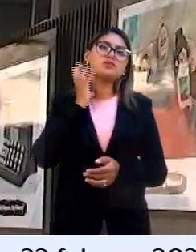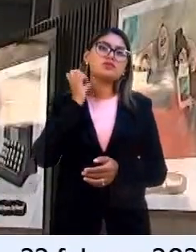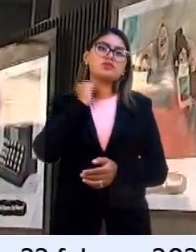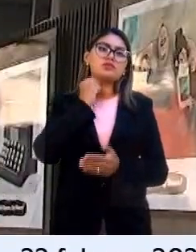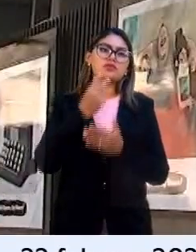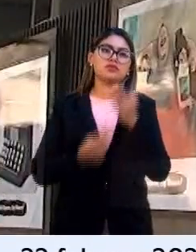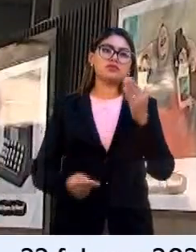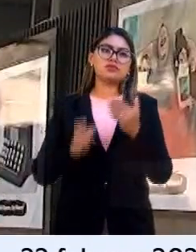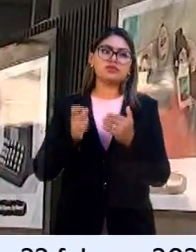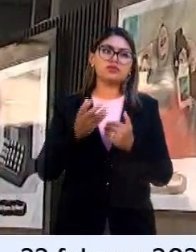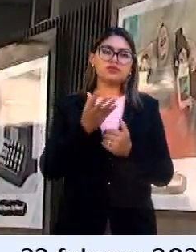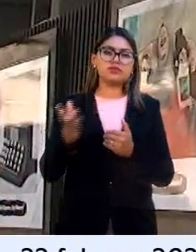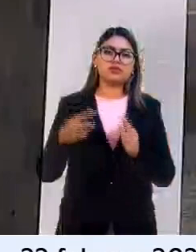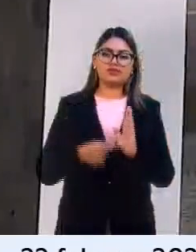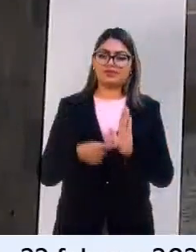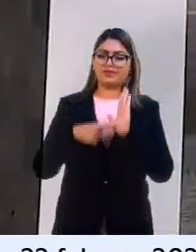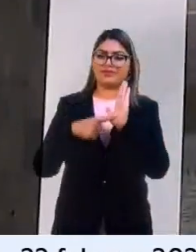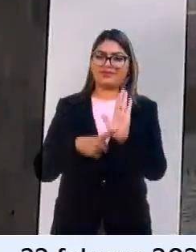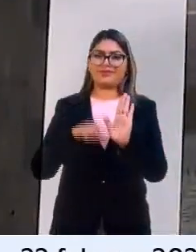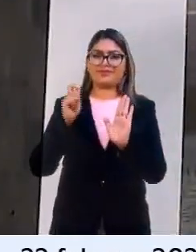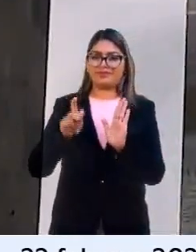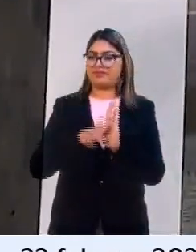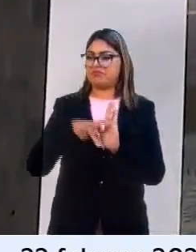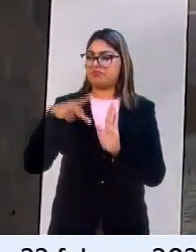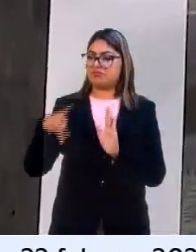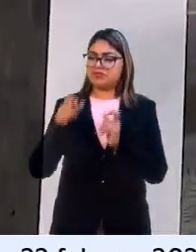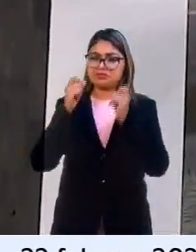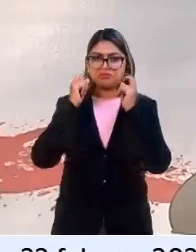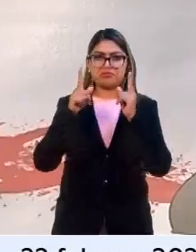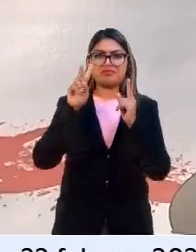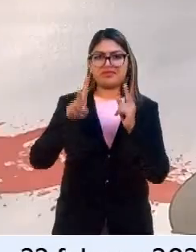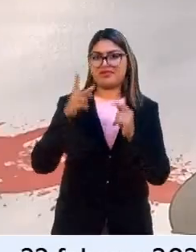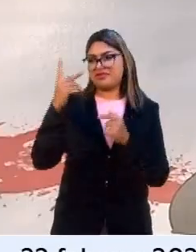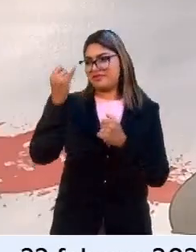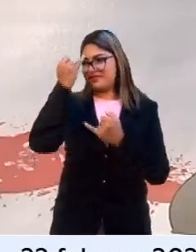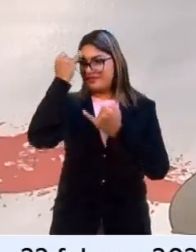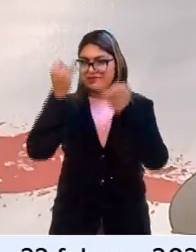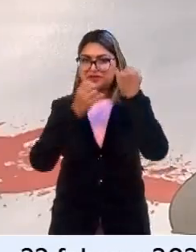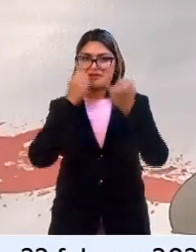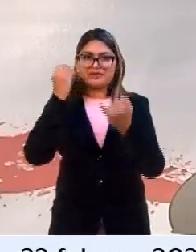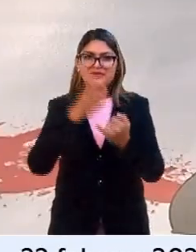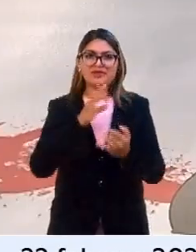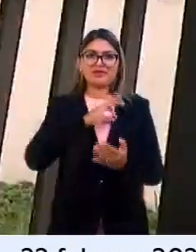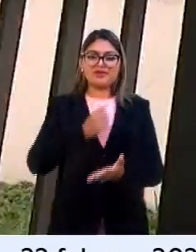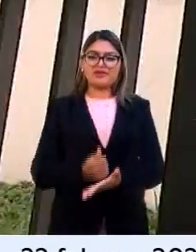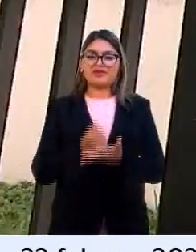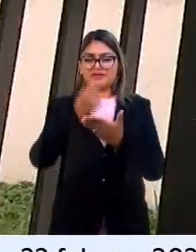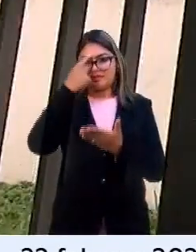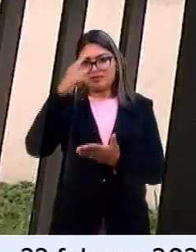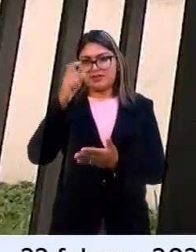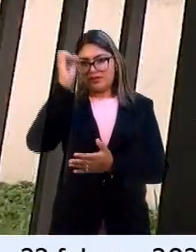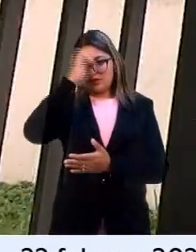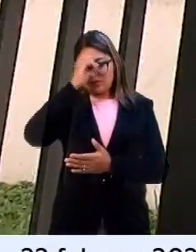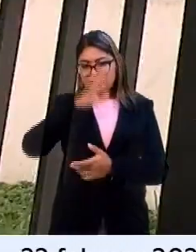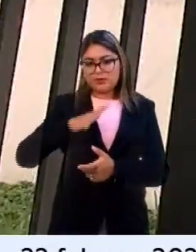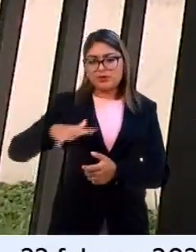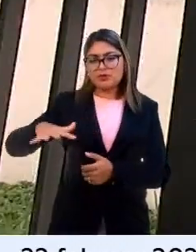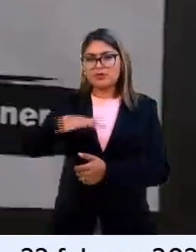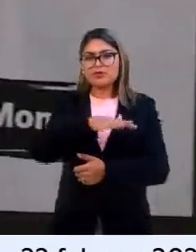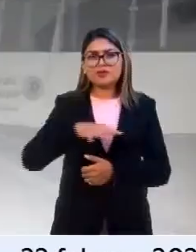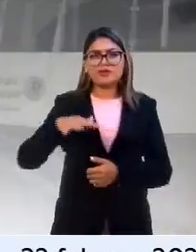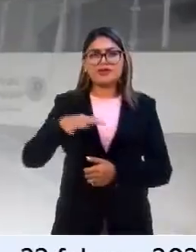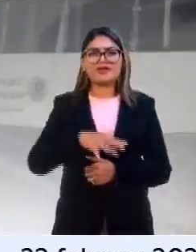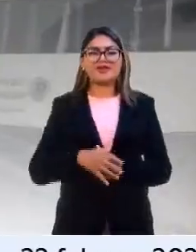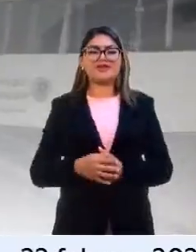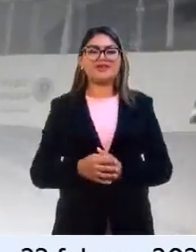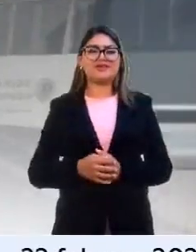el papel de los moneros como periodistas que con peculiar estilo abonan en la construcción de la opinión pública.